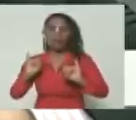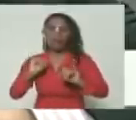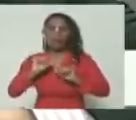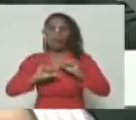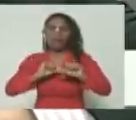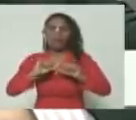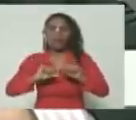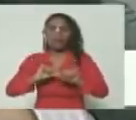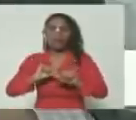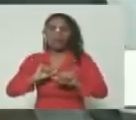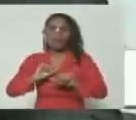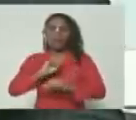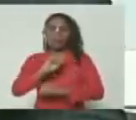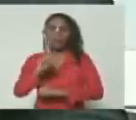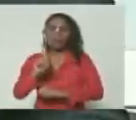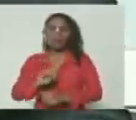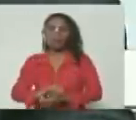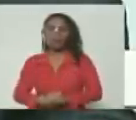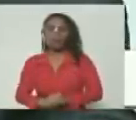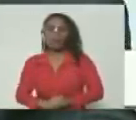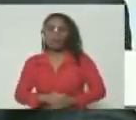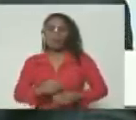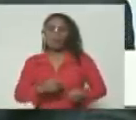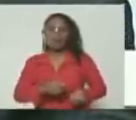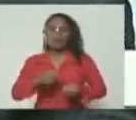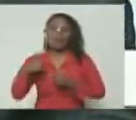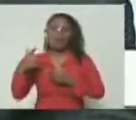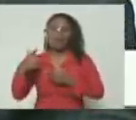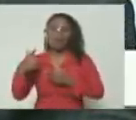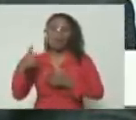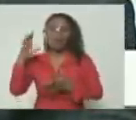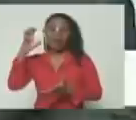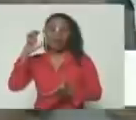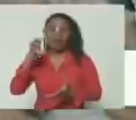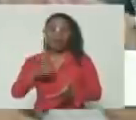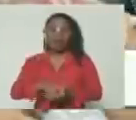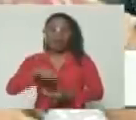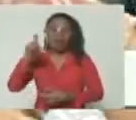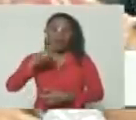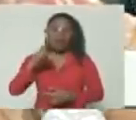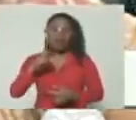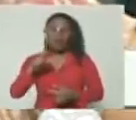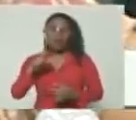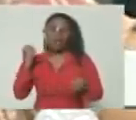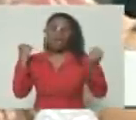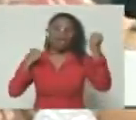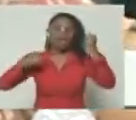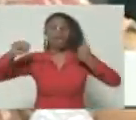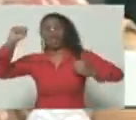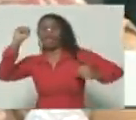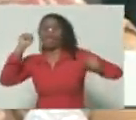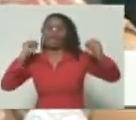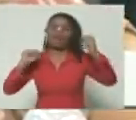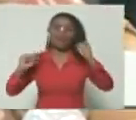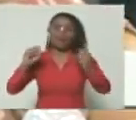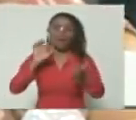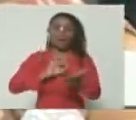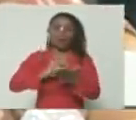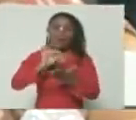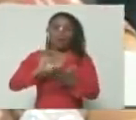siglo XXI. Llevar al estado de necesidad y desesperación la